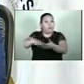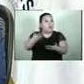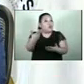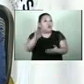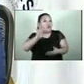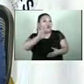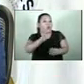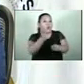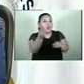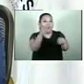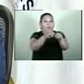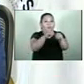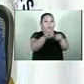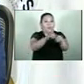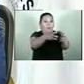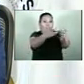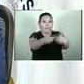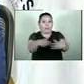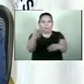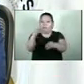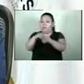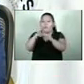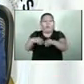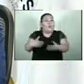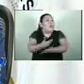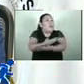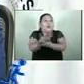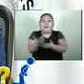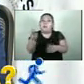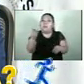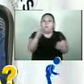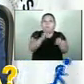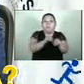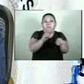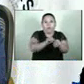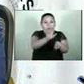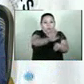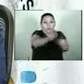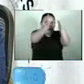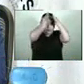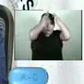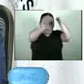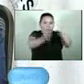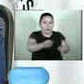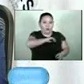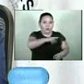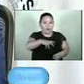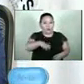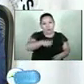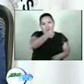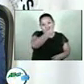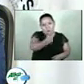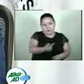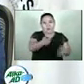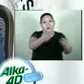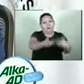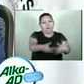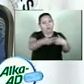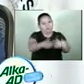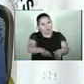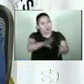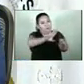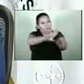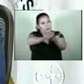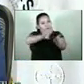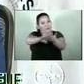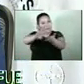corriente de cualquiera de los bancos del sistema que haya elegido la empresa o el empresario para canalizarle cada uno de los